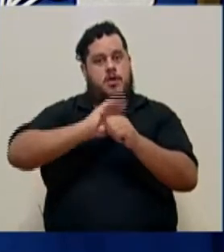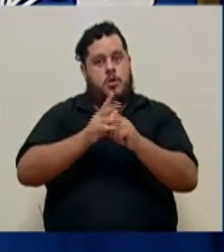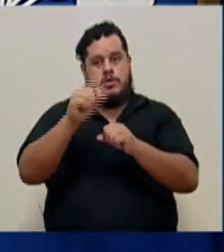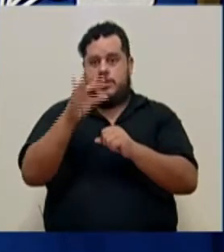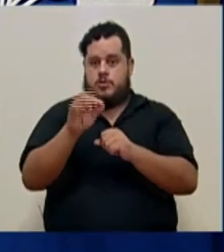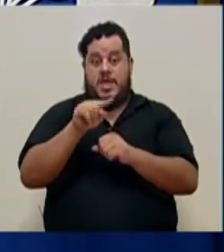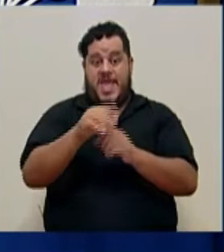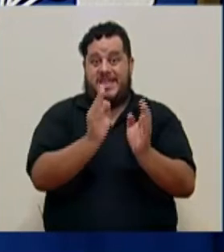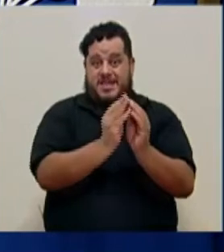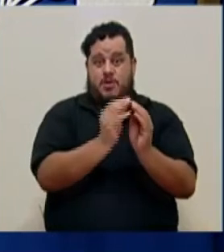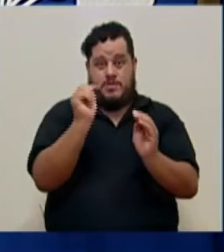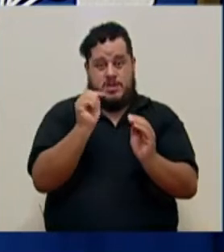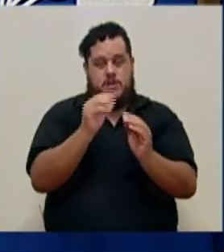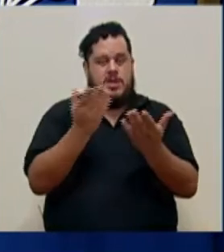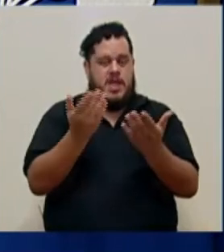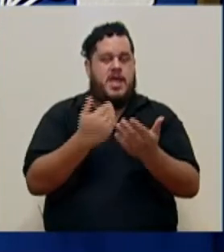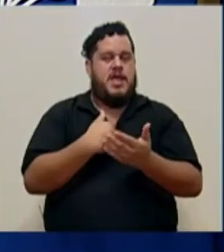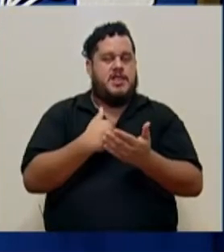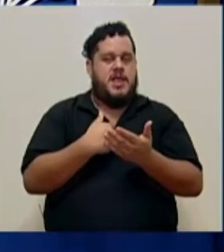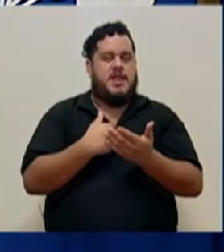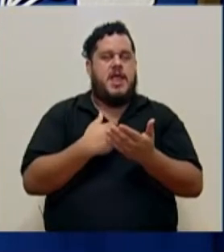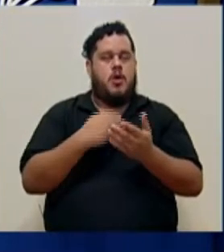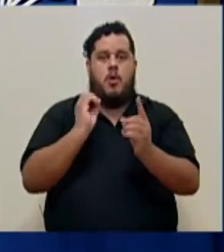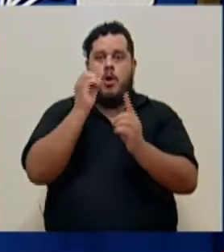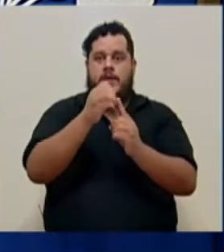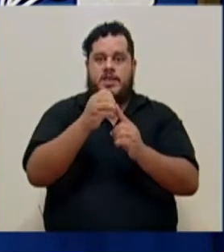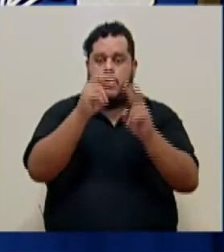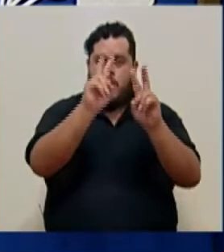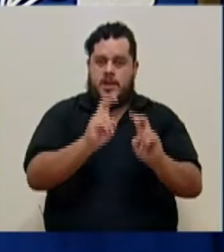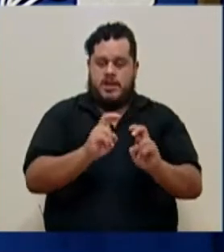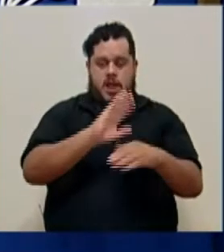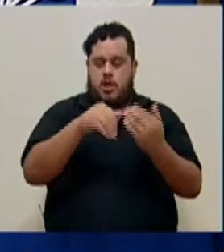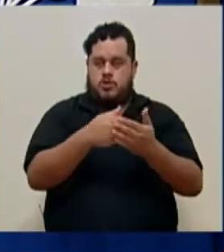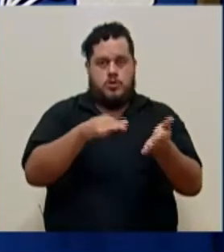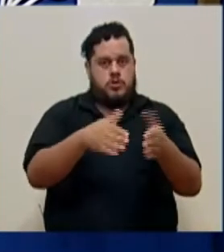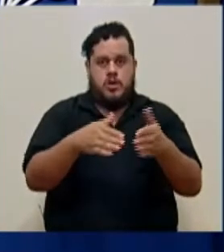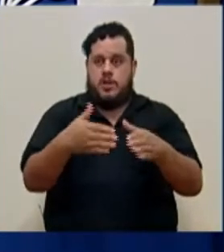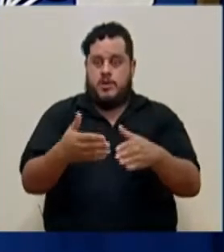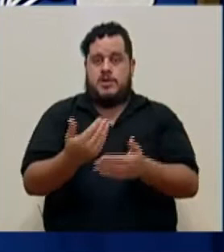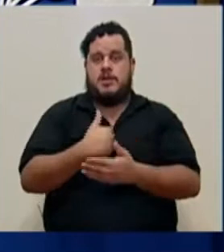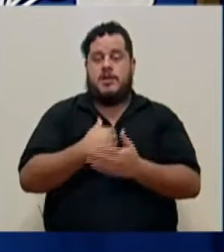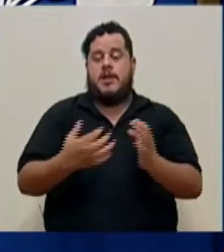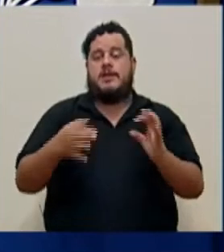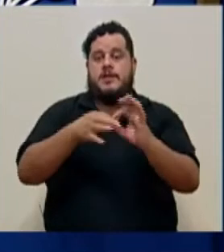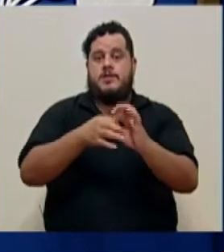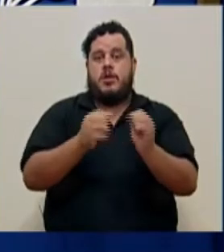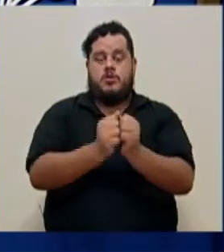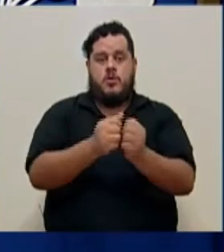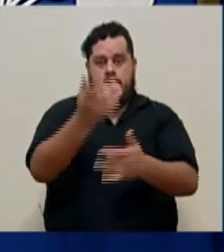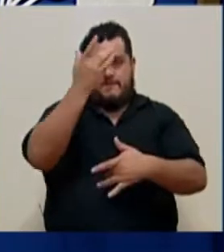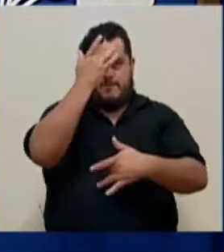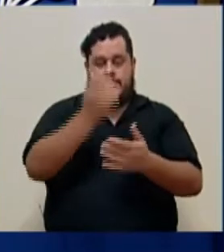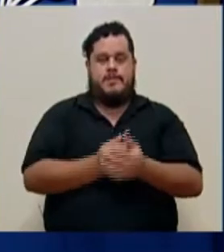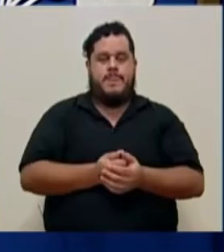comisión tiene como objetivo analizar los fallecimientos que se han ido registrando relacionados con la